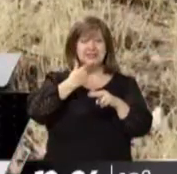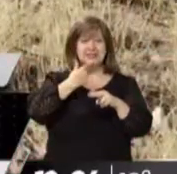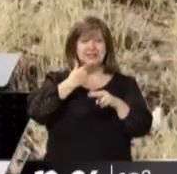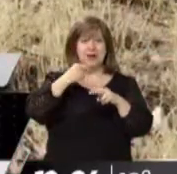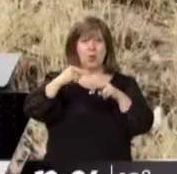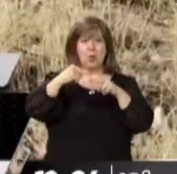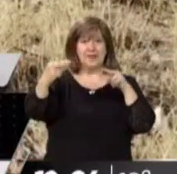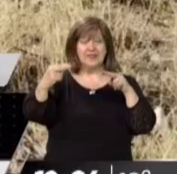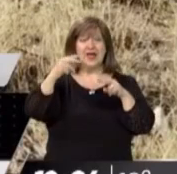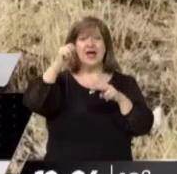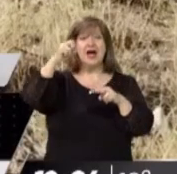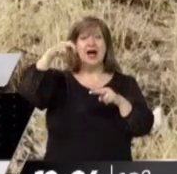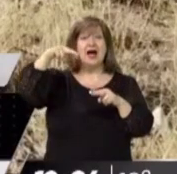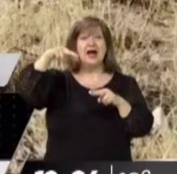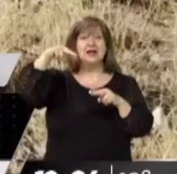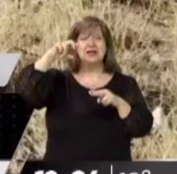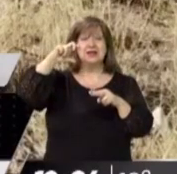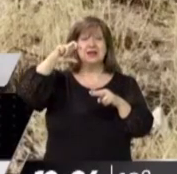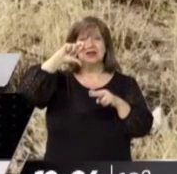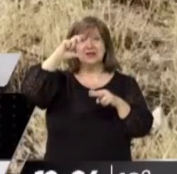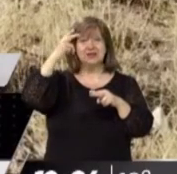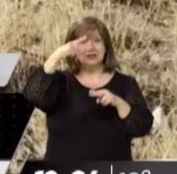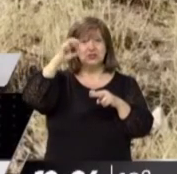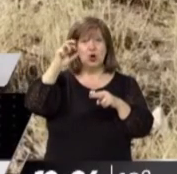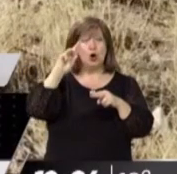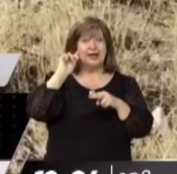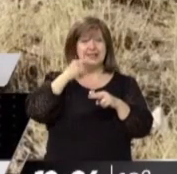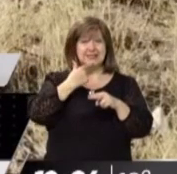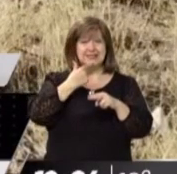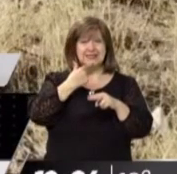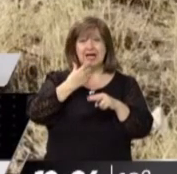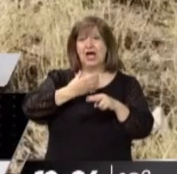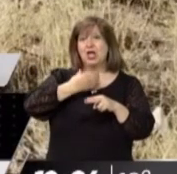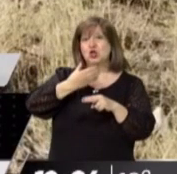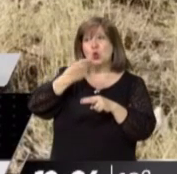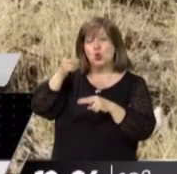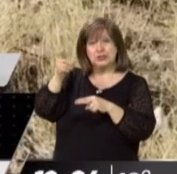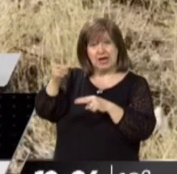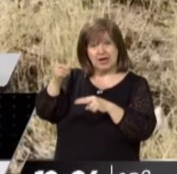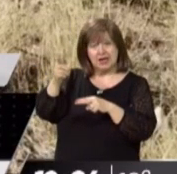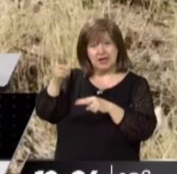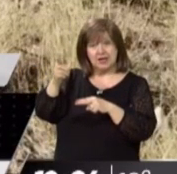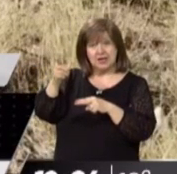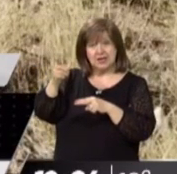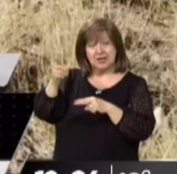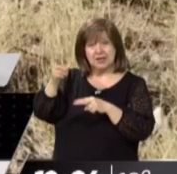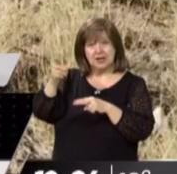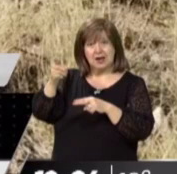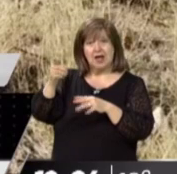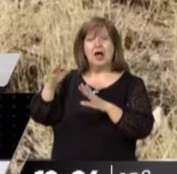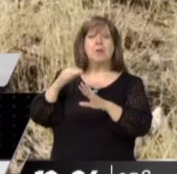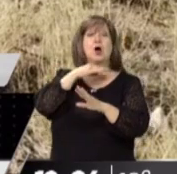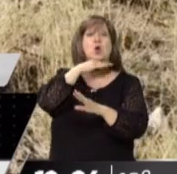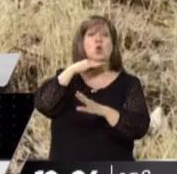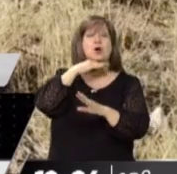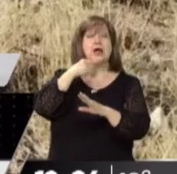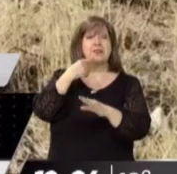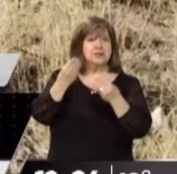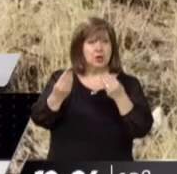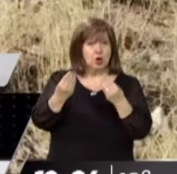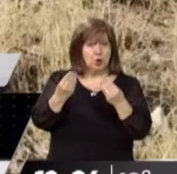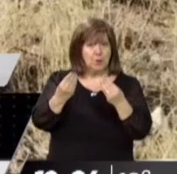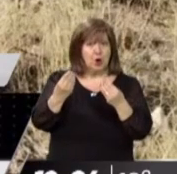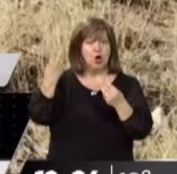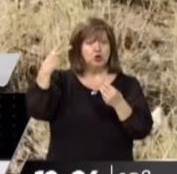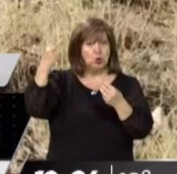geográfico para poder realmente ir conociendo los datos. O sea, lo que pasó, Leandro... Lamentablemente tenemos que informar... Lo que pasó fue que estas